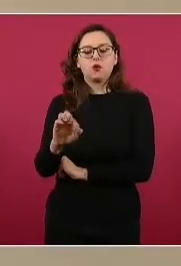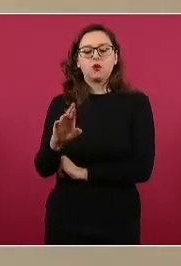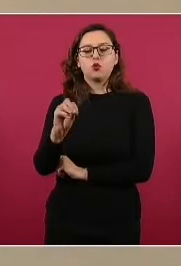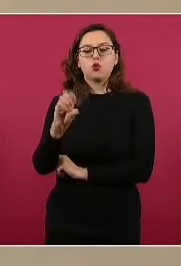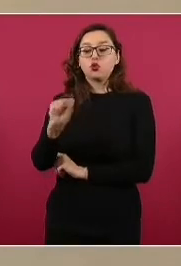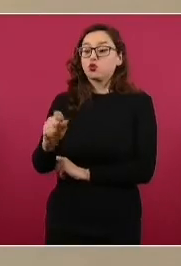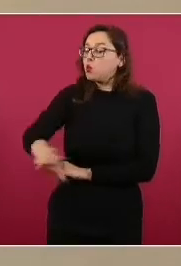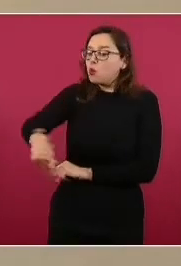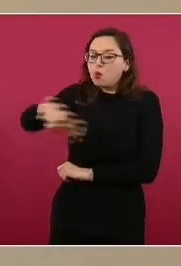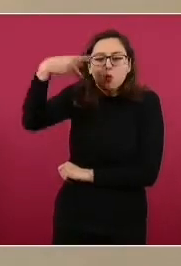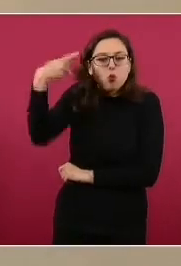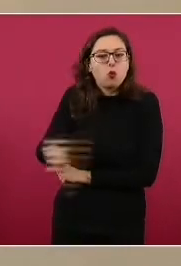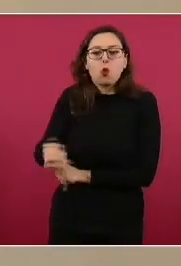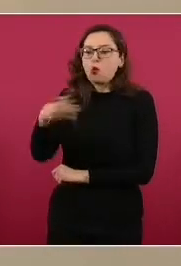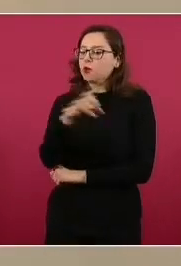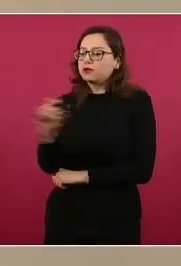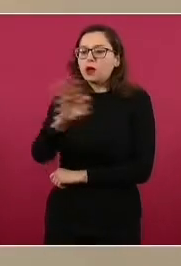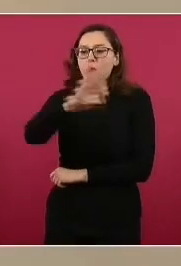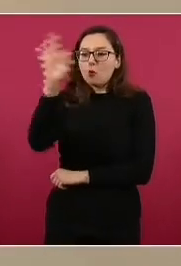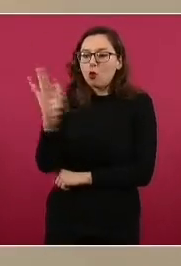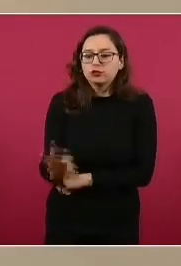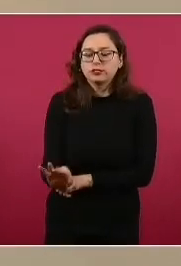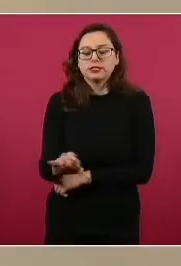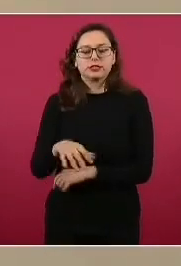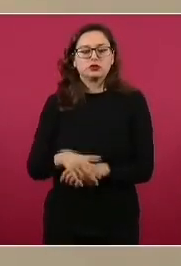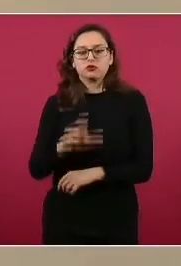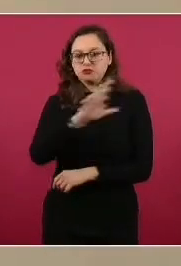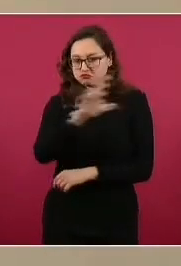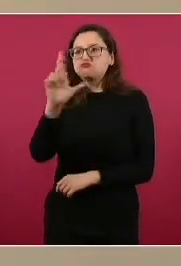mexicanos en los hidrocarburos. Uno,